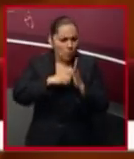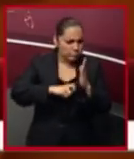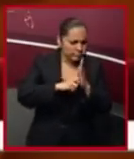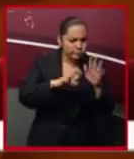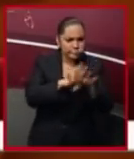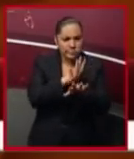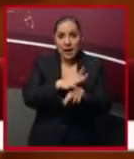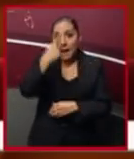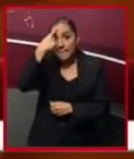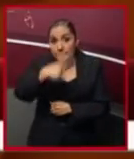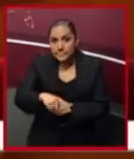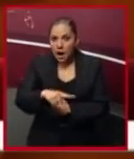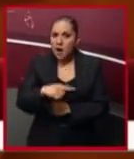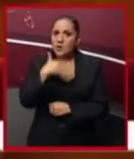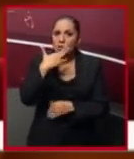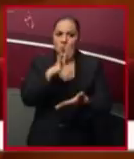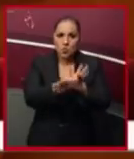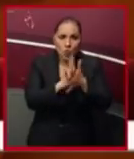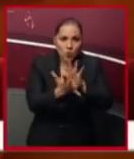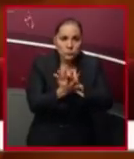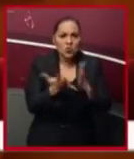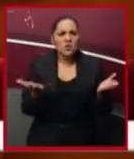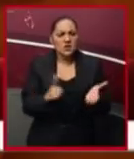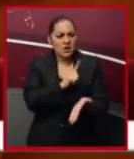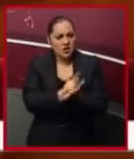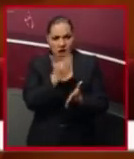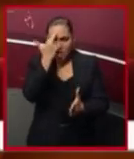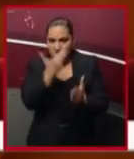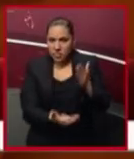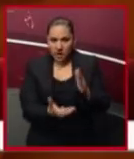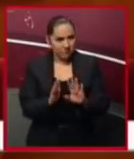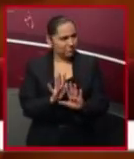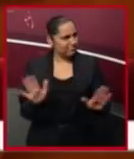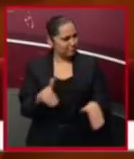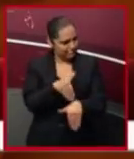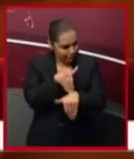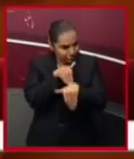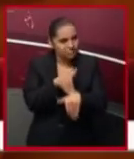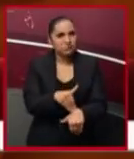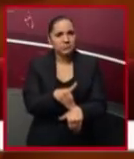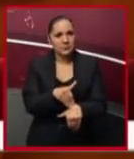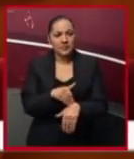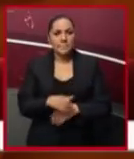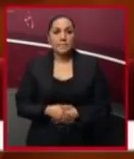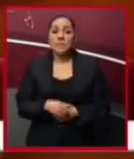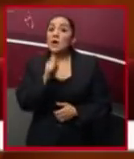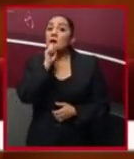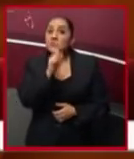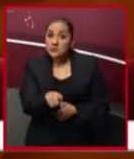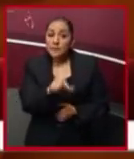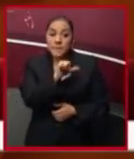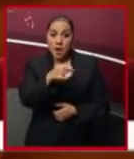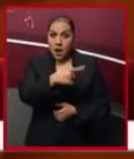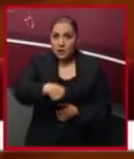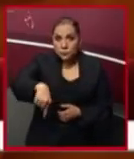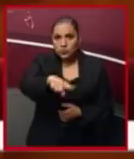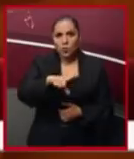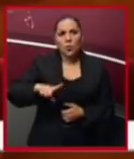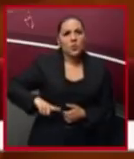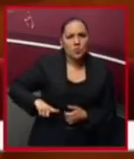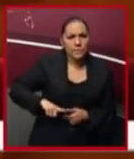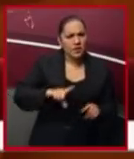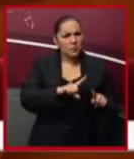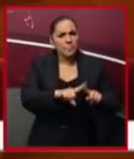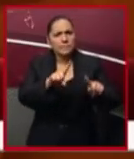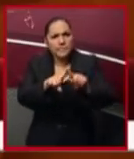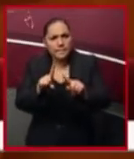y de la impunidad, y en la demanda también a las autoridades que habrán de tomarse los